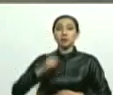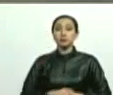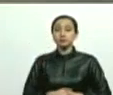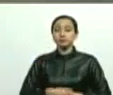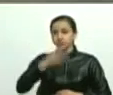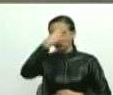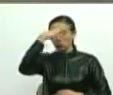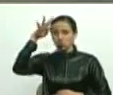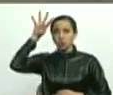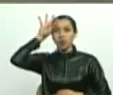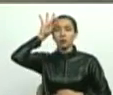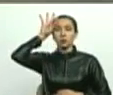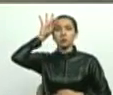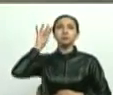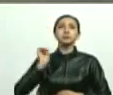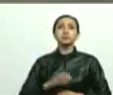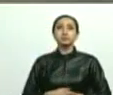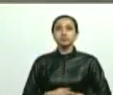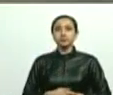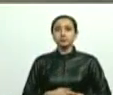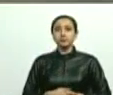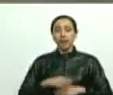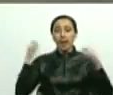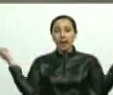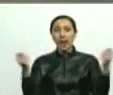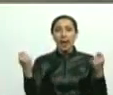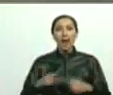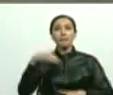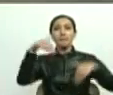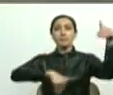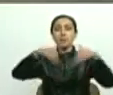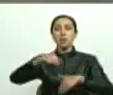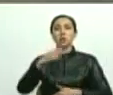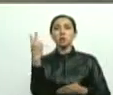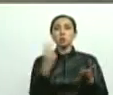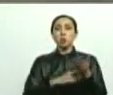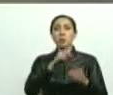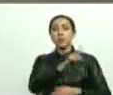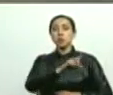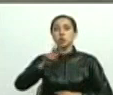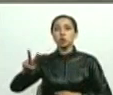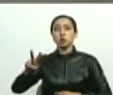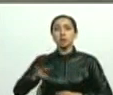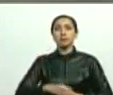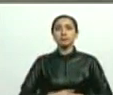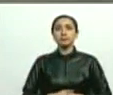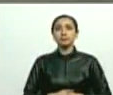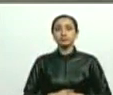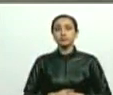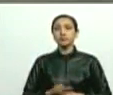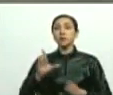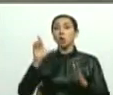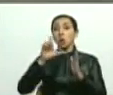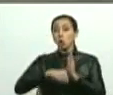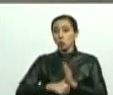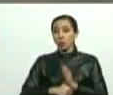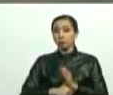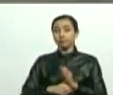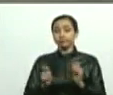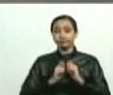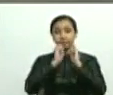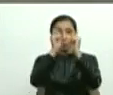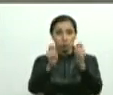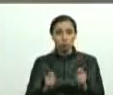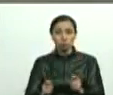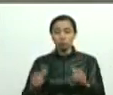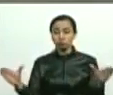Diosdado, la campaña electoral del 2012, y luego cuando se postularon